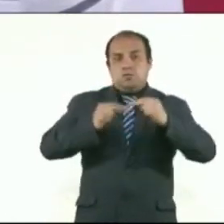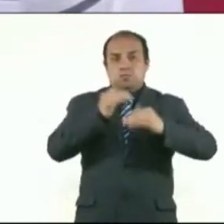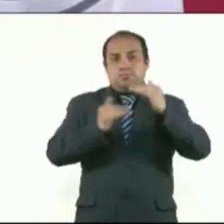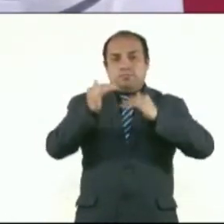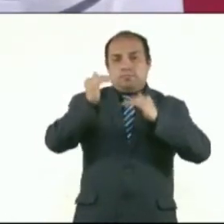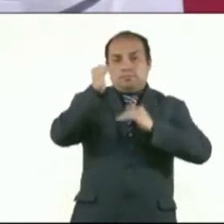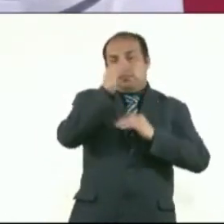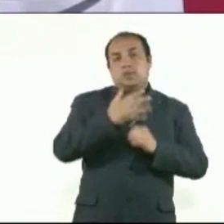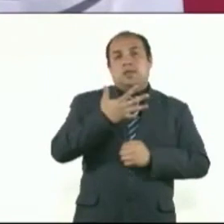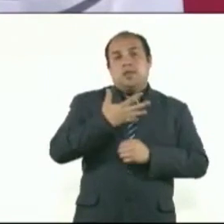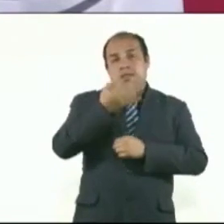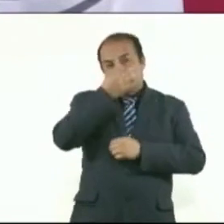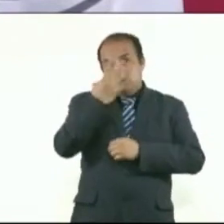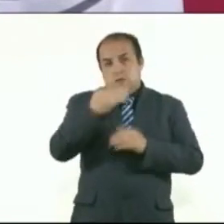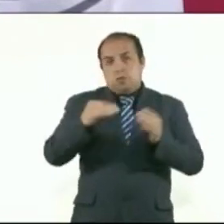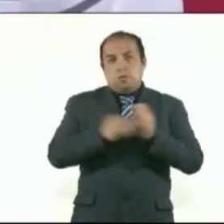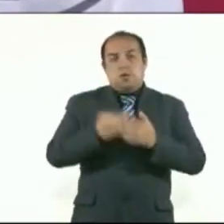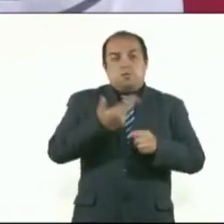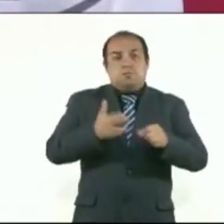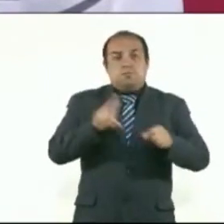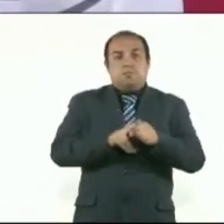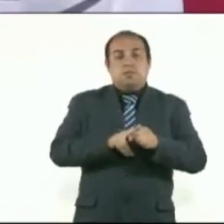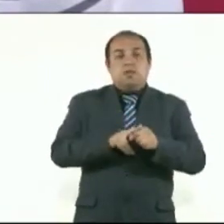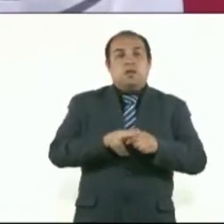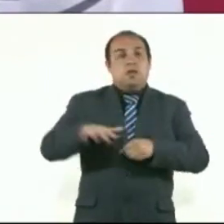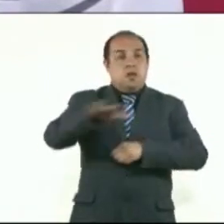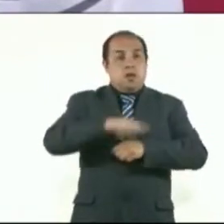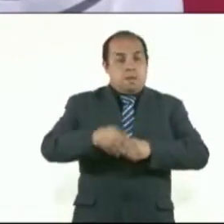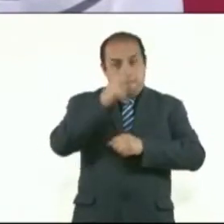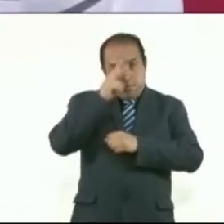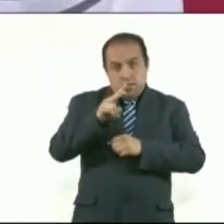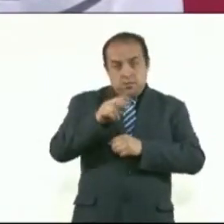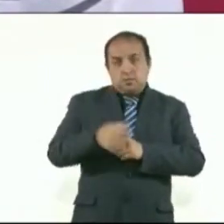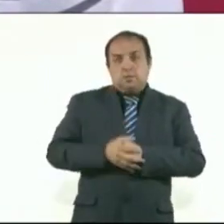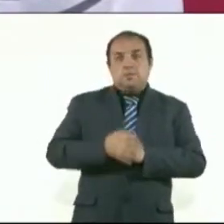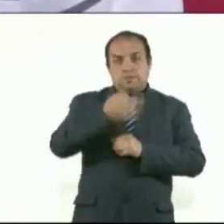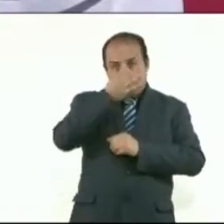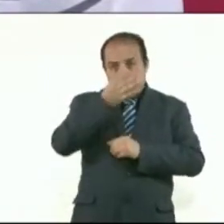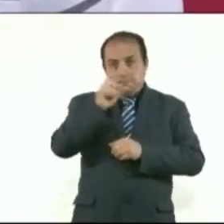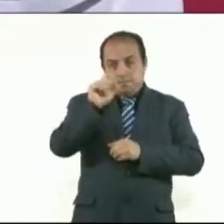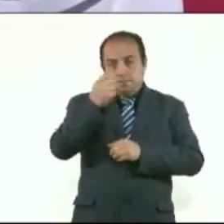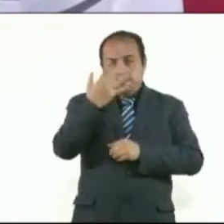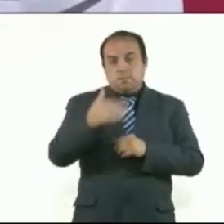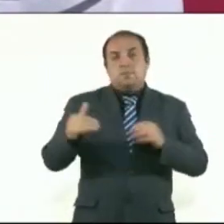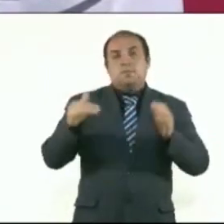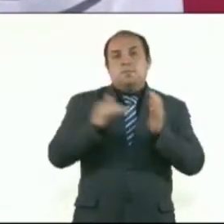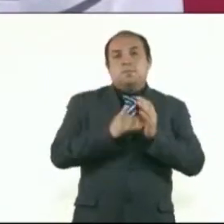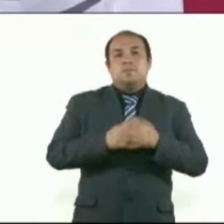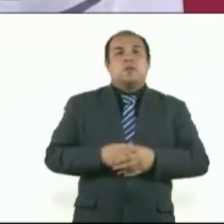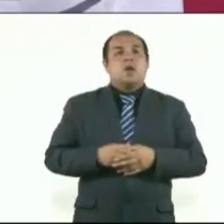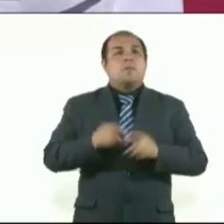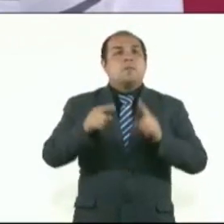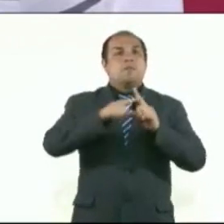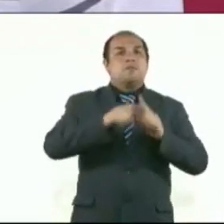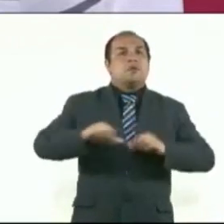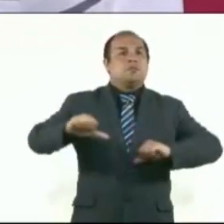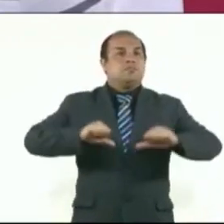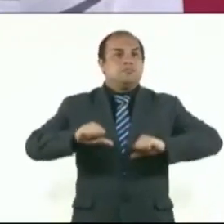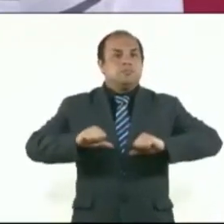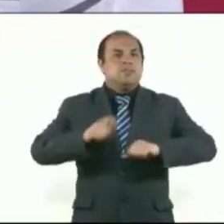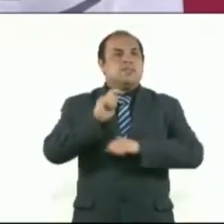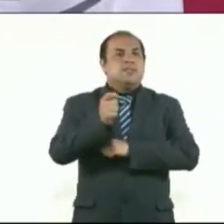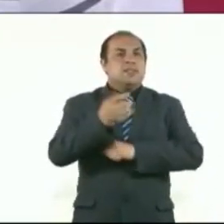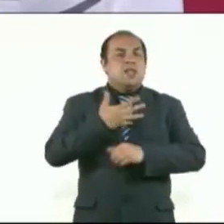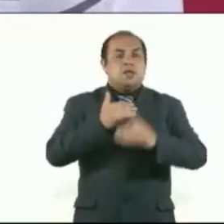cerca de 4.000 hospitalizados en el Valle de México, cerca de 25.000 positivos activos. ¿Qué significa? Que a la hora que tienes un repunte de casos,